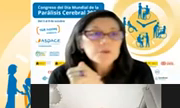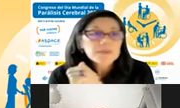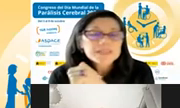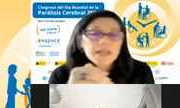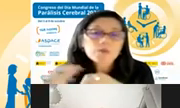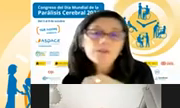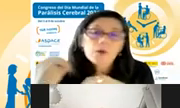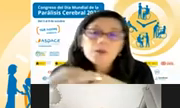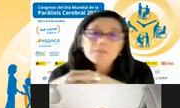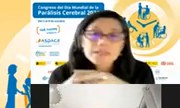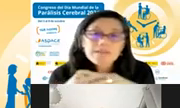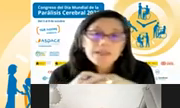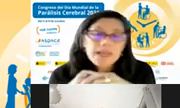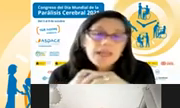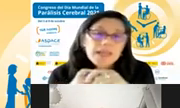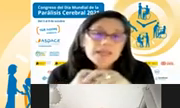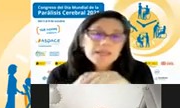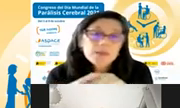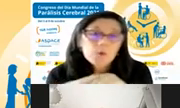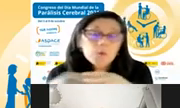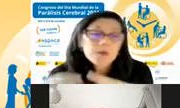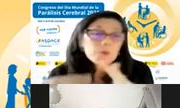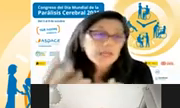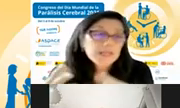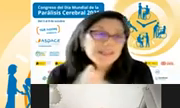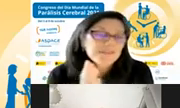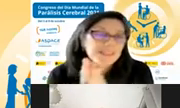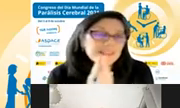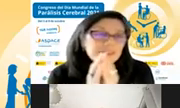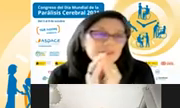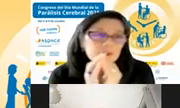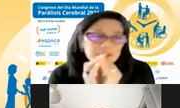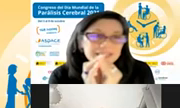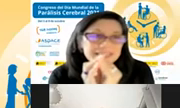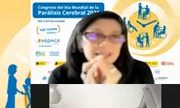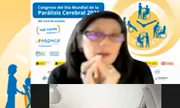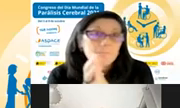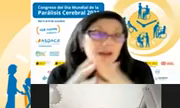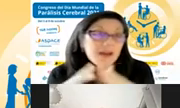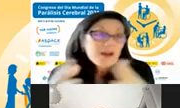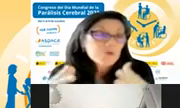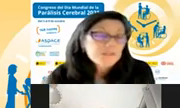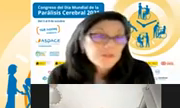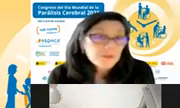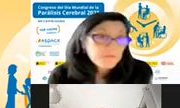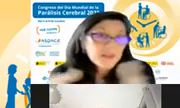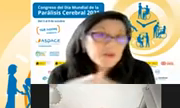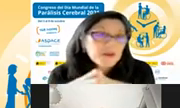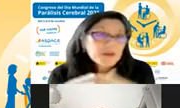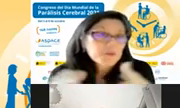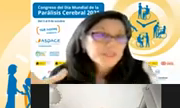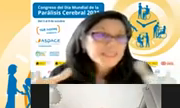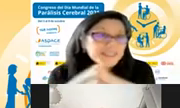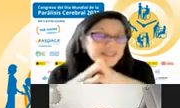mujeres y hombres, hay un trabajo invisible en el que una mujer, en la viñeta de Forges, va a un servicio de empleo